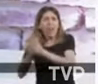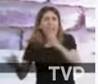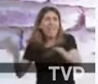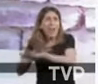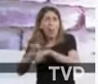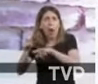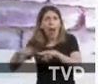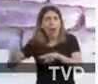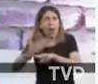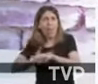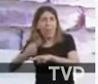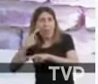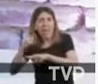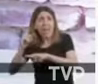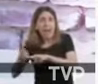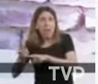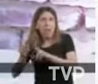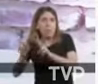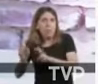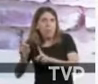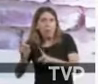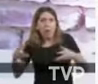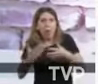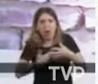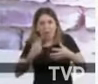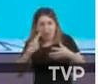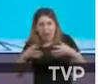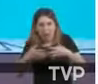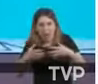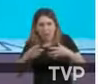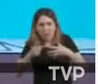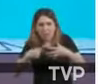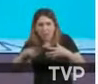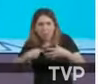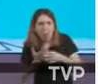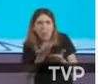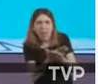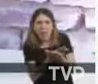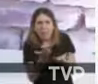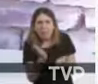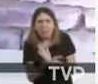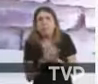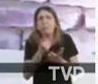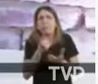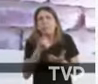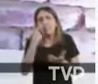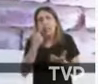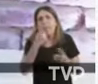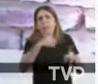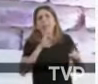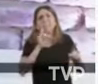e incluso una fuerte autocrítica con respecto a lo que el Fondo solicitaba. Es interesante, Martín lo comentó recién en